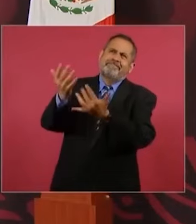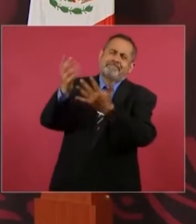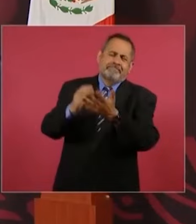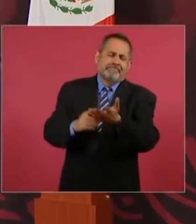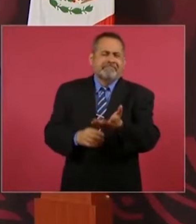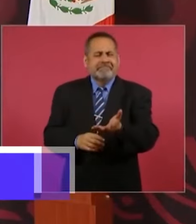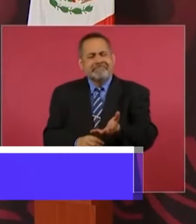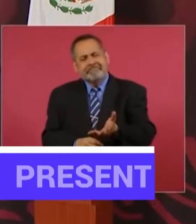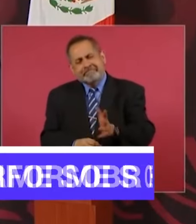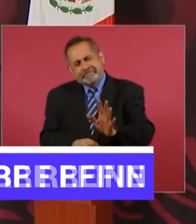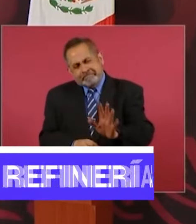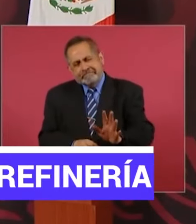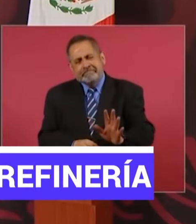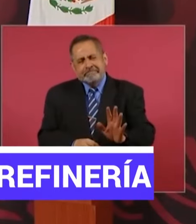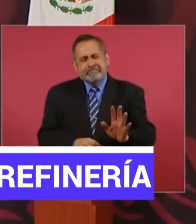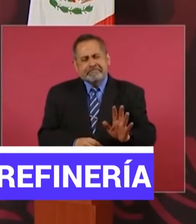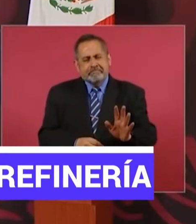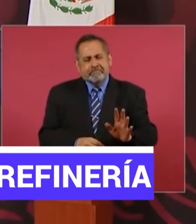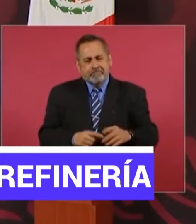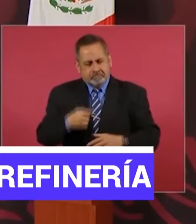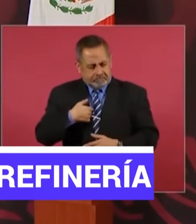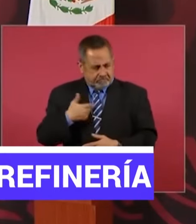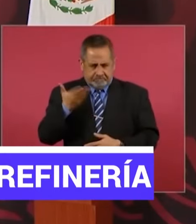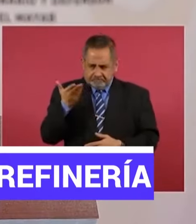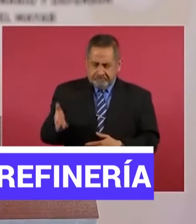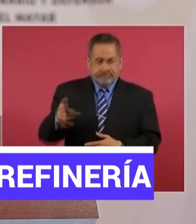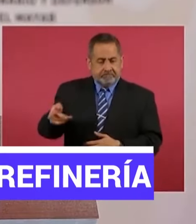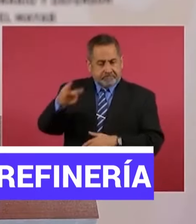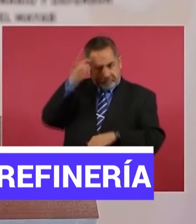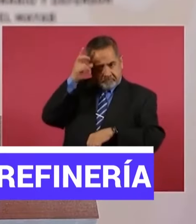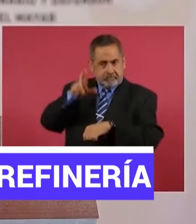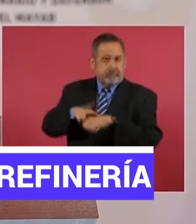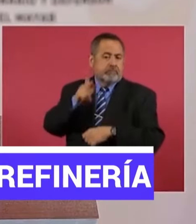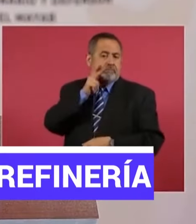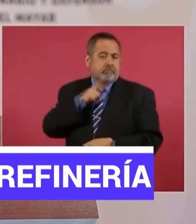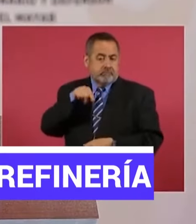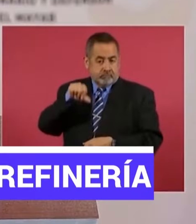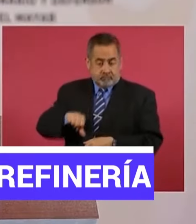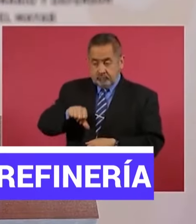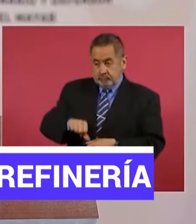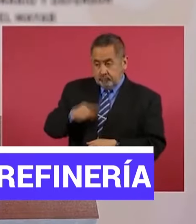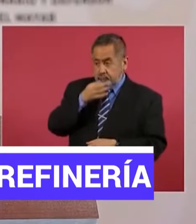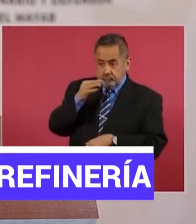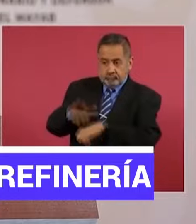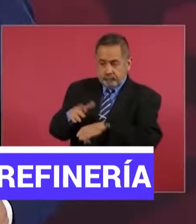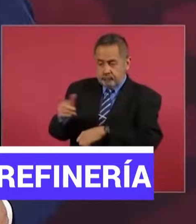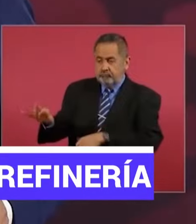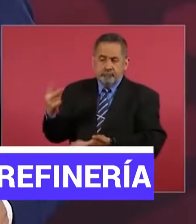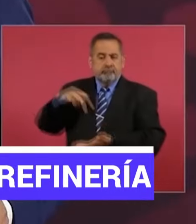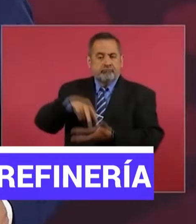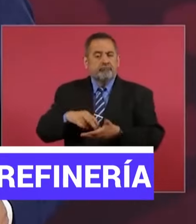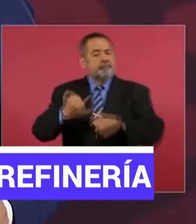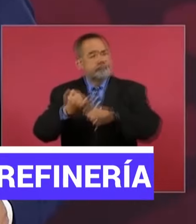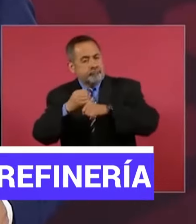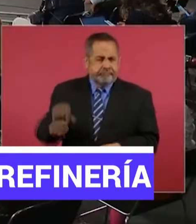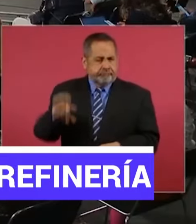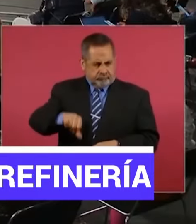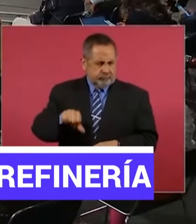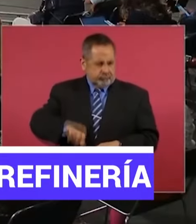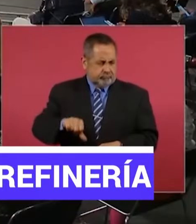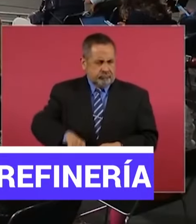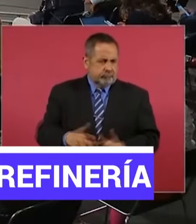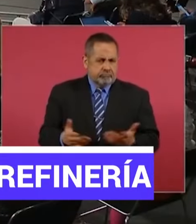ser cuestionado sobre la propuesta de la candidata presidencial Xochitl Gálvez de cerrar las refinerías y hablando específicamente del caso